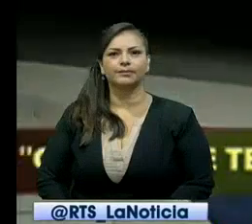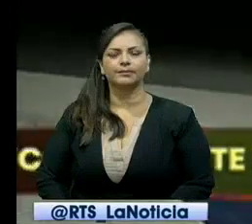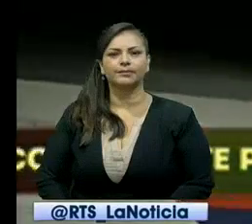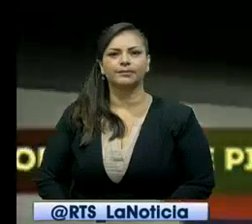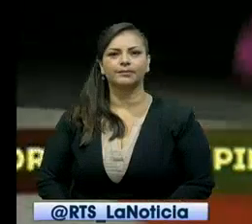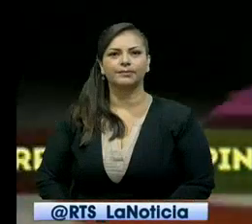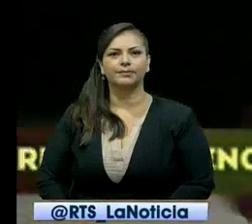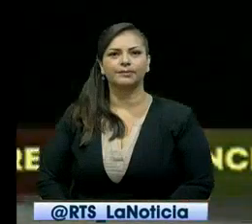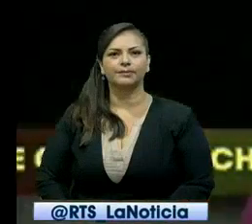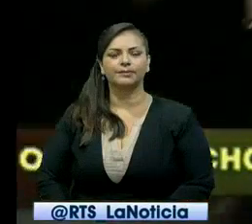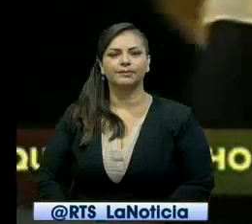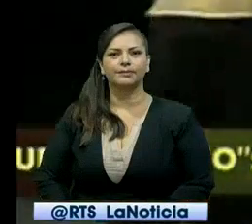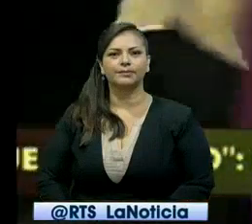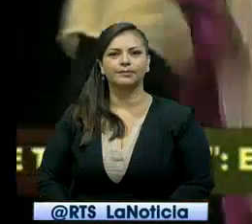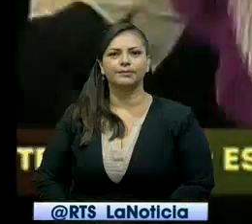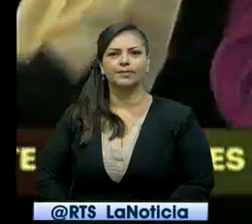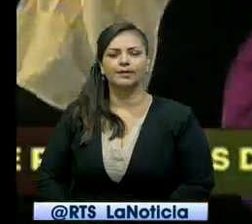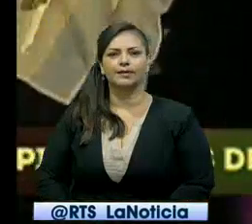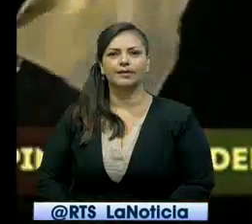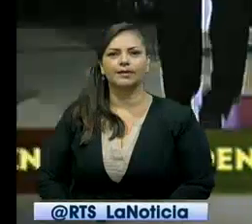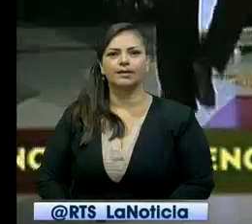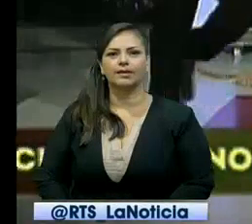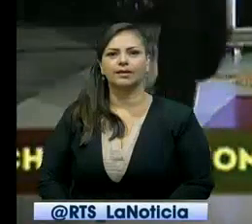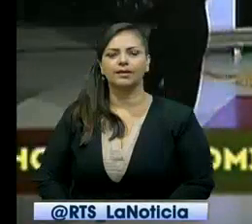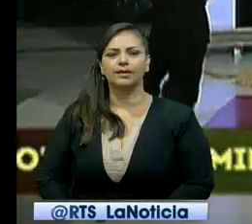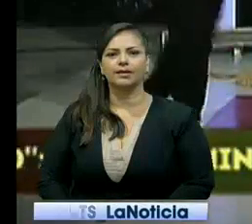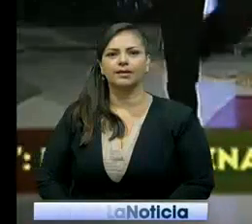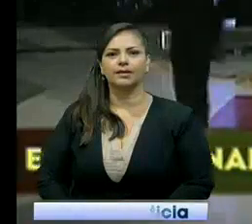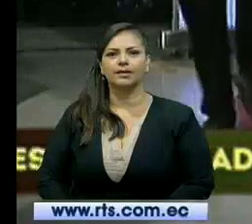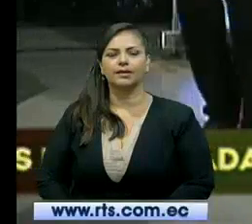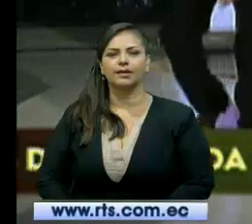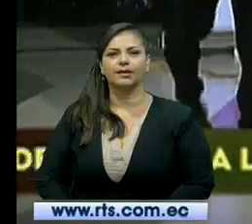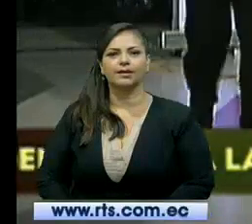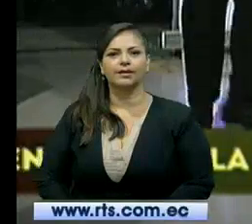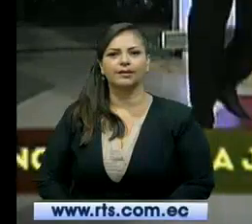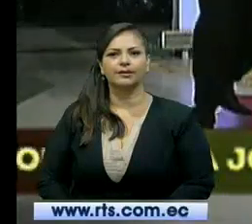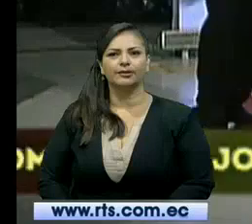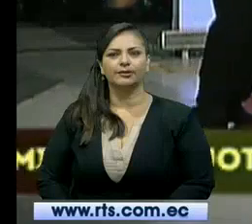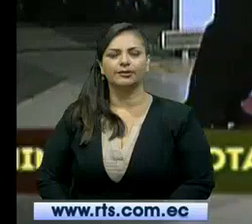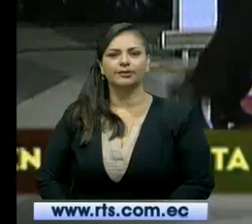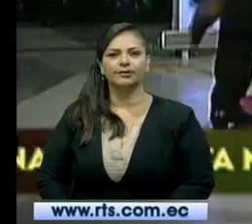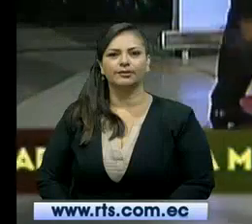yo me hago todo mi entendimiento